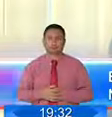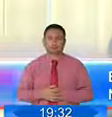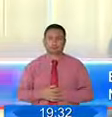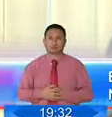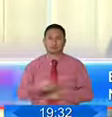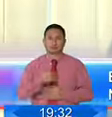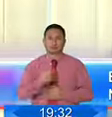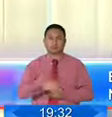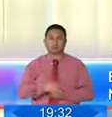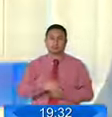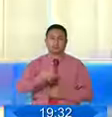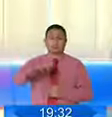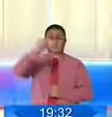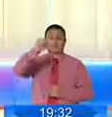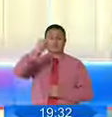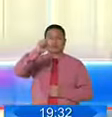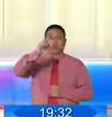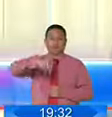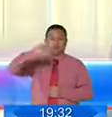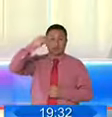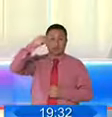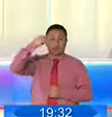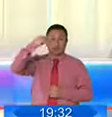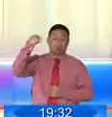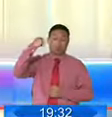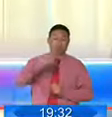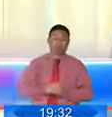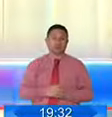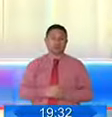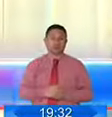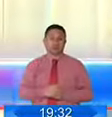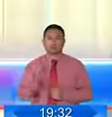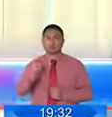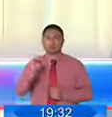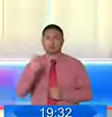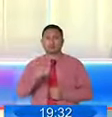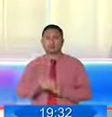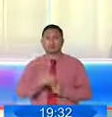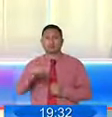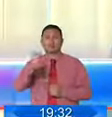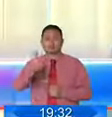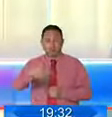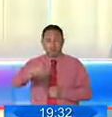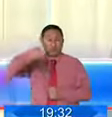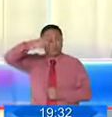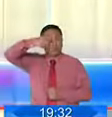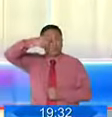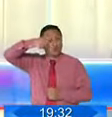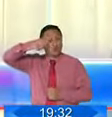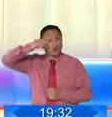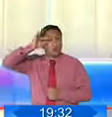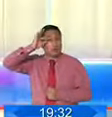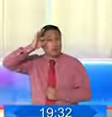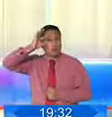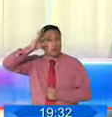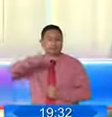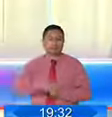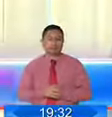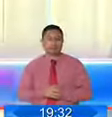con láser, otras veces lo hacemos en parte como una parte quirúrgica, colocando válvulas o